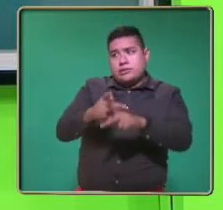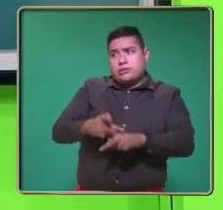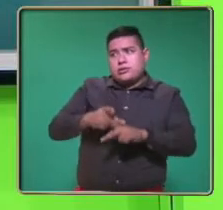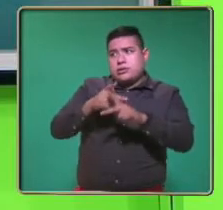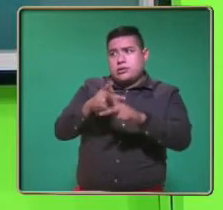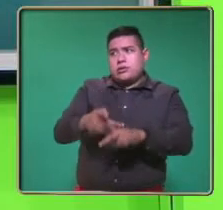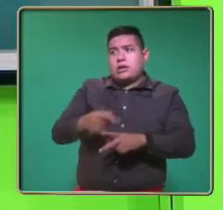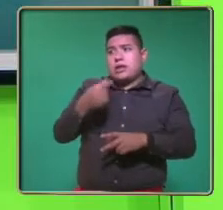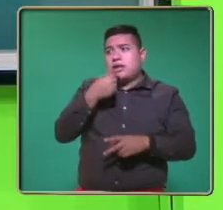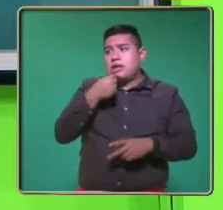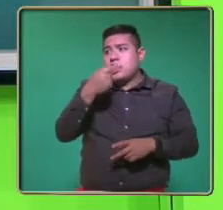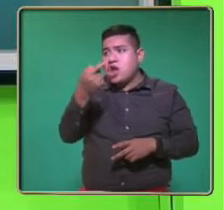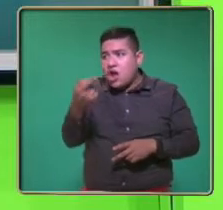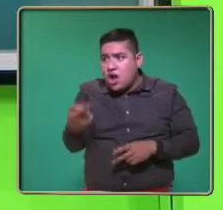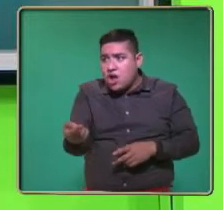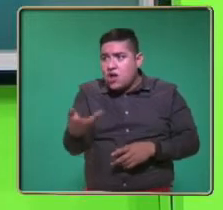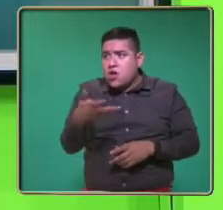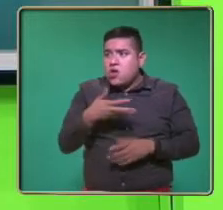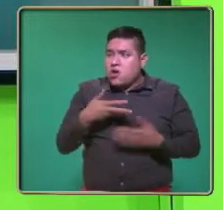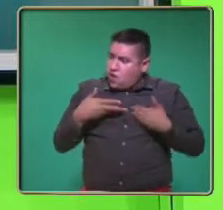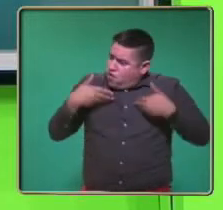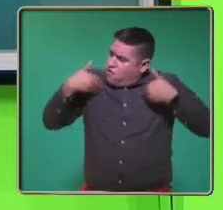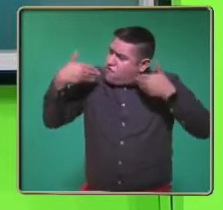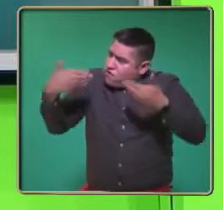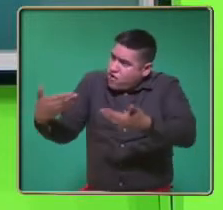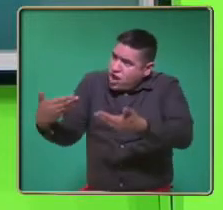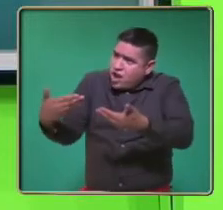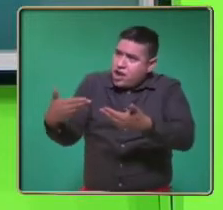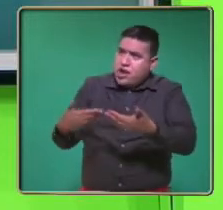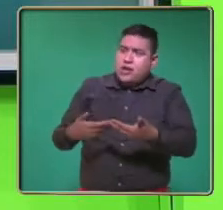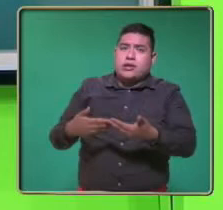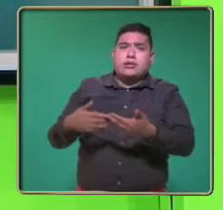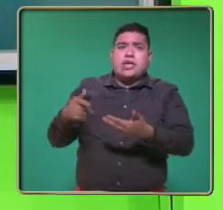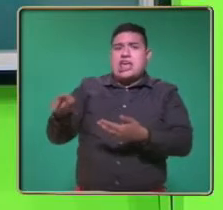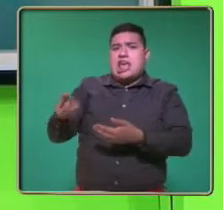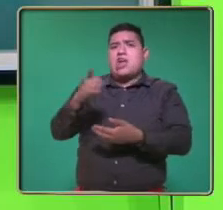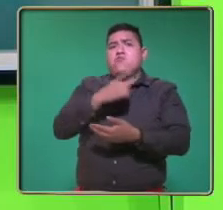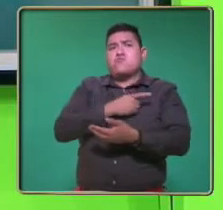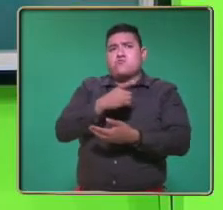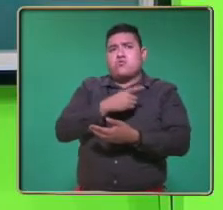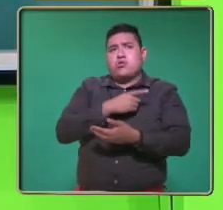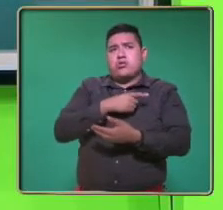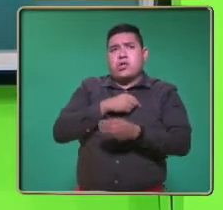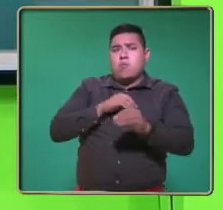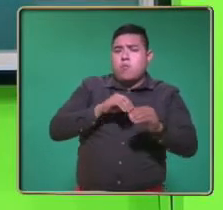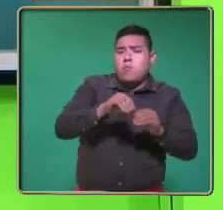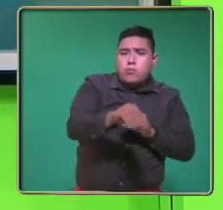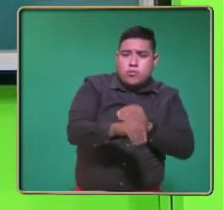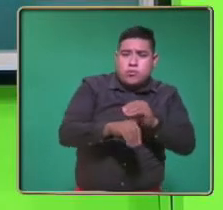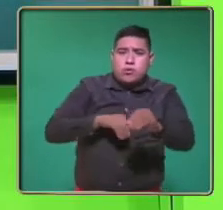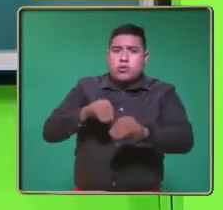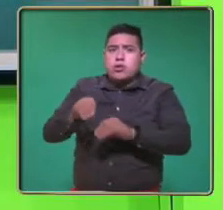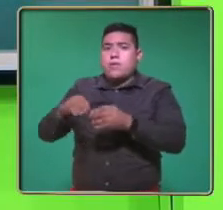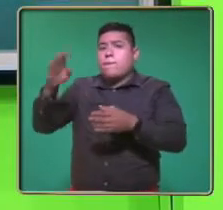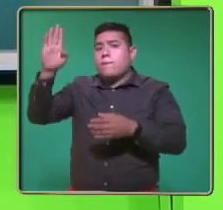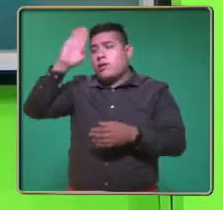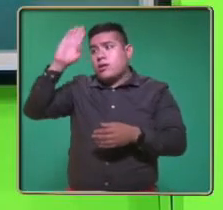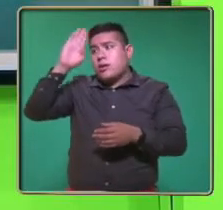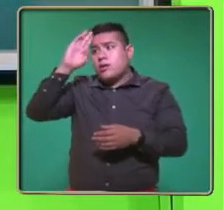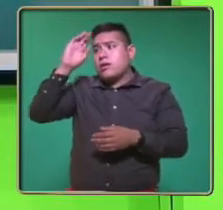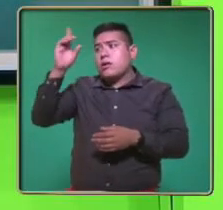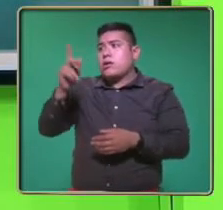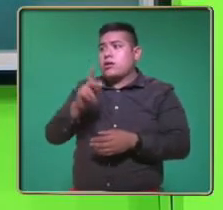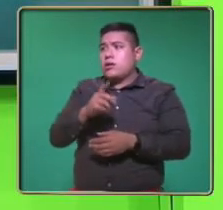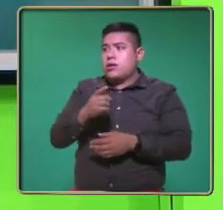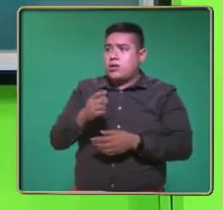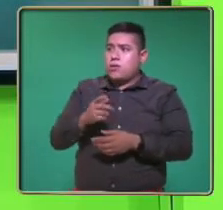el pequeño tenga esa confianza, esa autonomía de poder desplazarse, tener sus propios pensamientos,